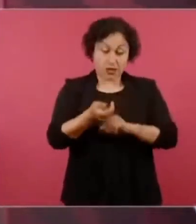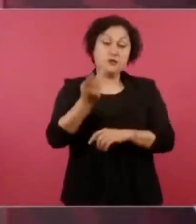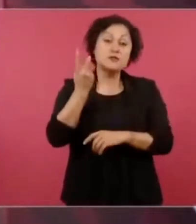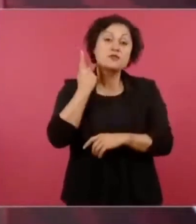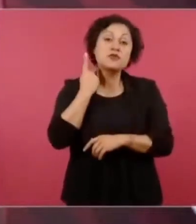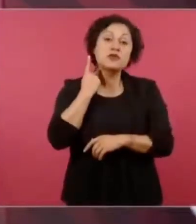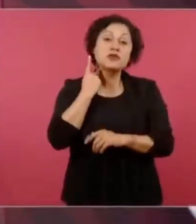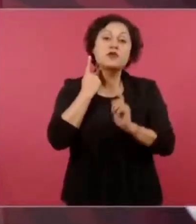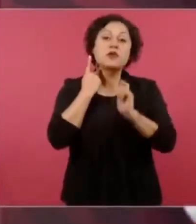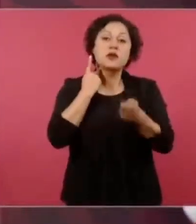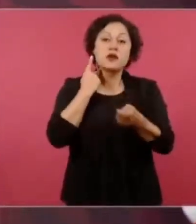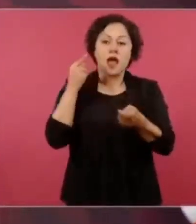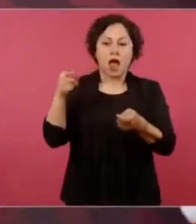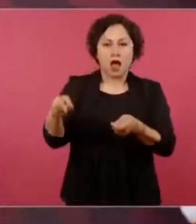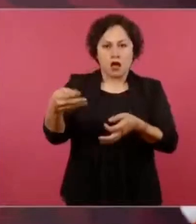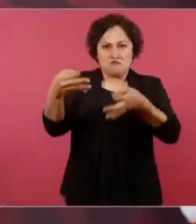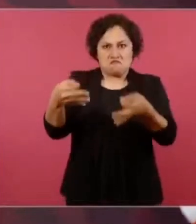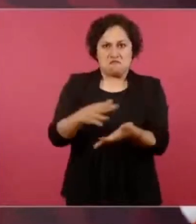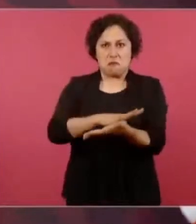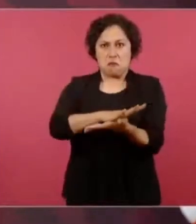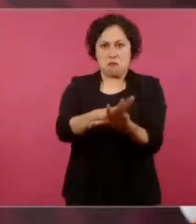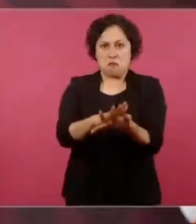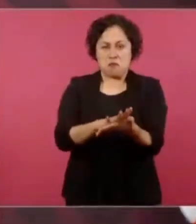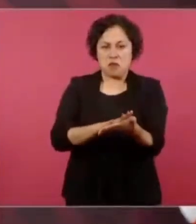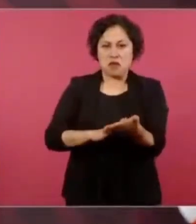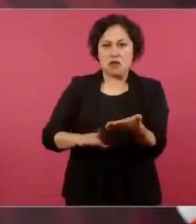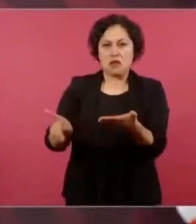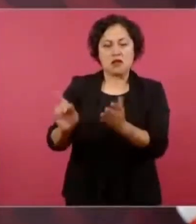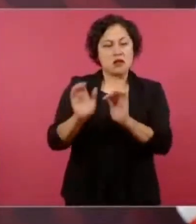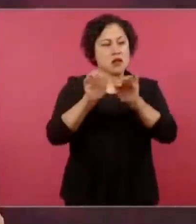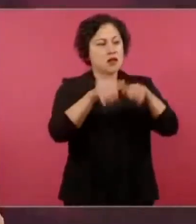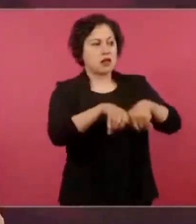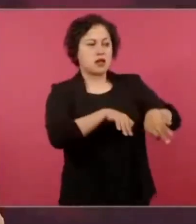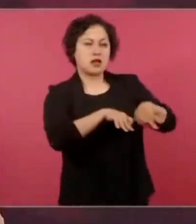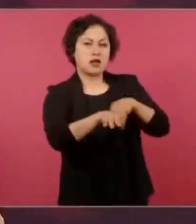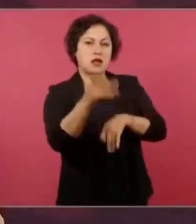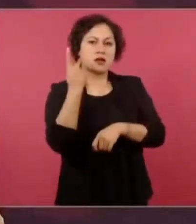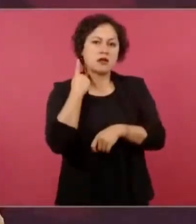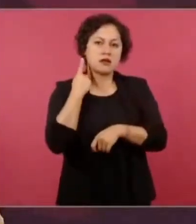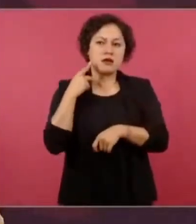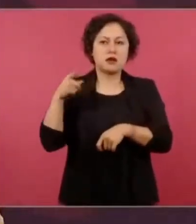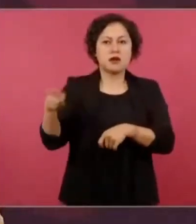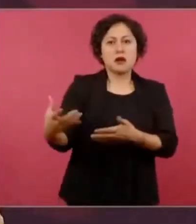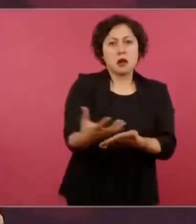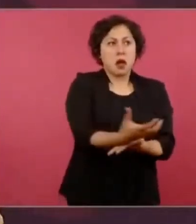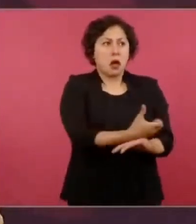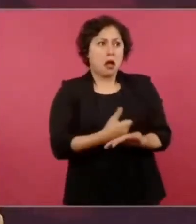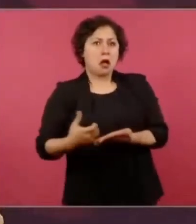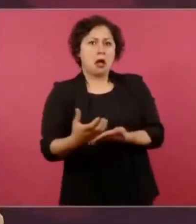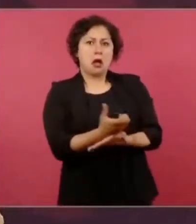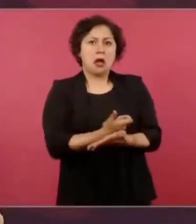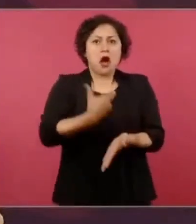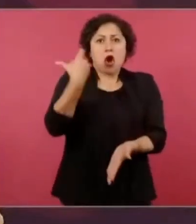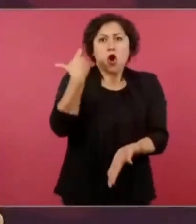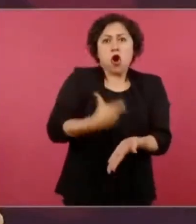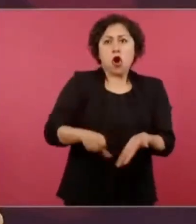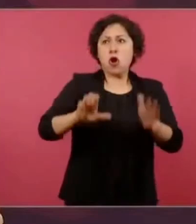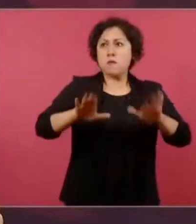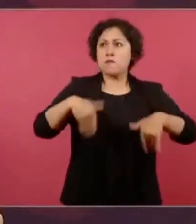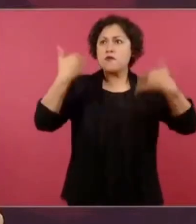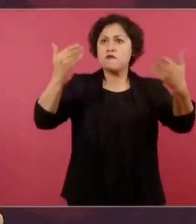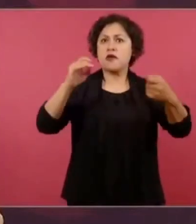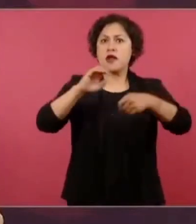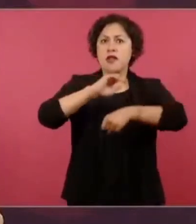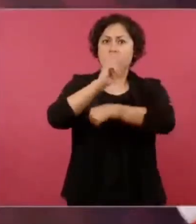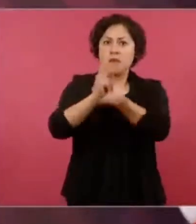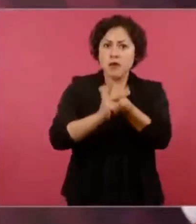de la noche a la mañana aparecía con residencias, con departamentos en el extranjero.